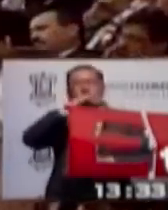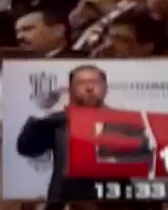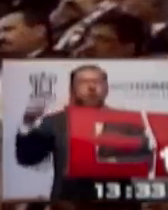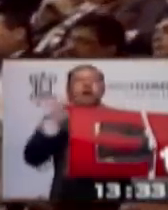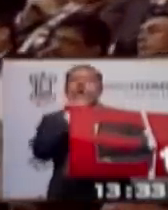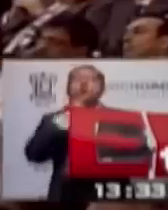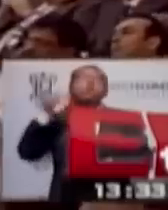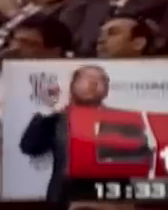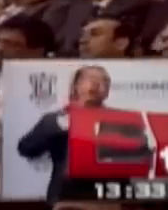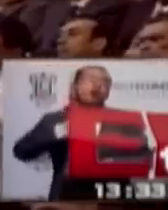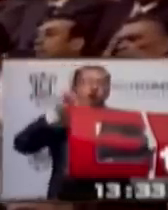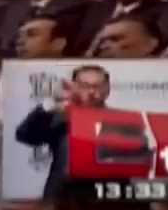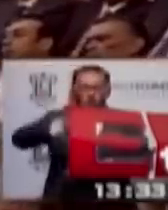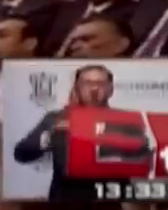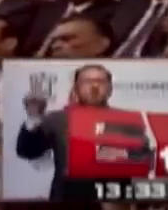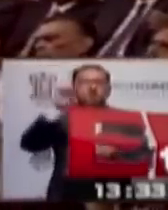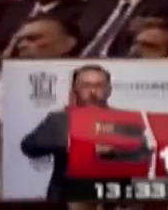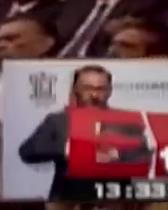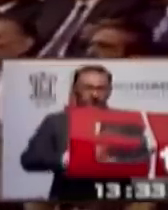día.